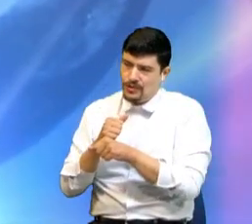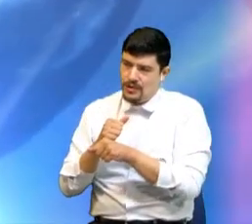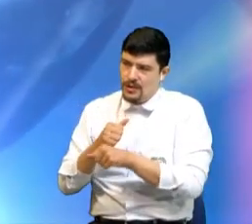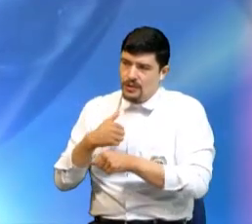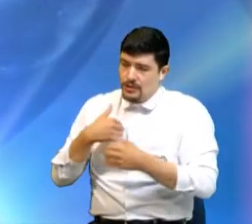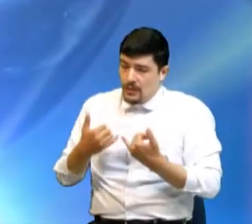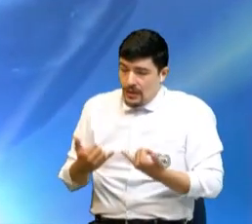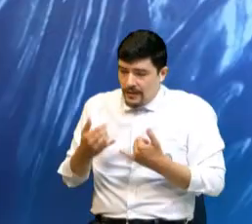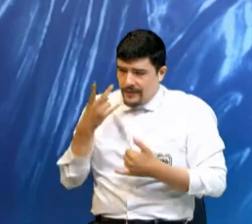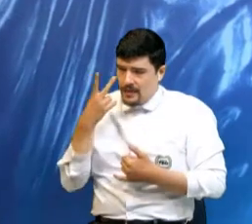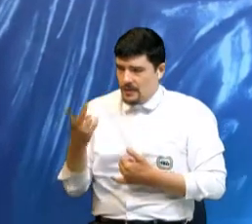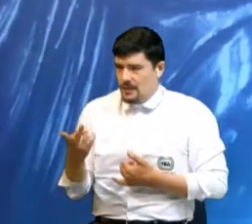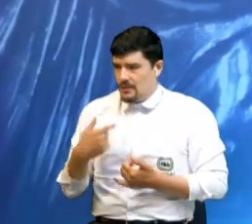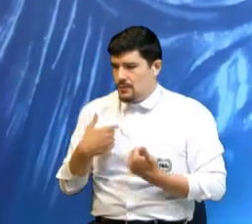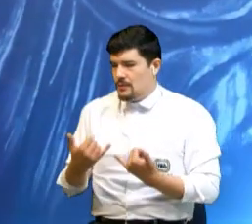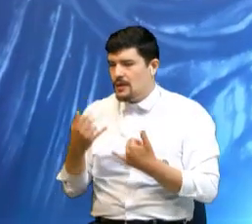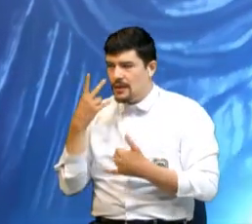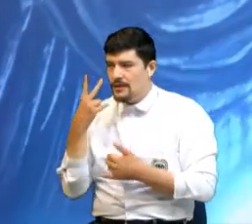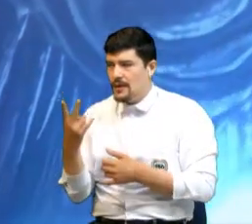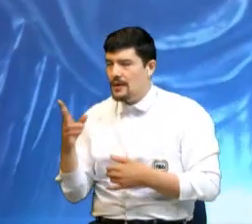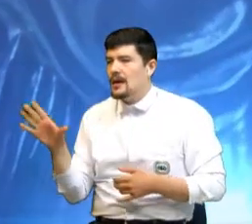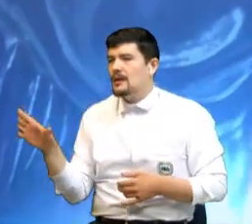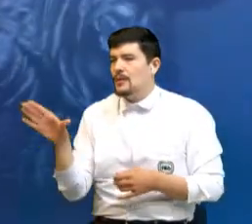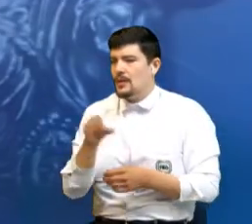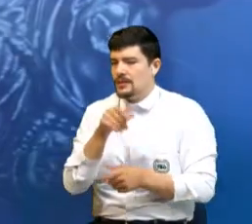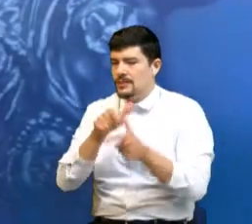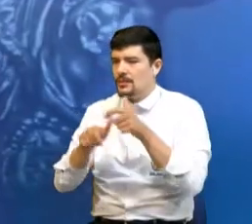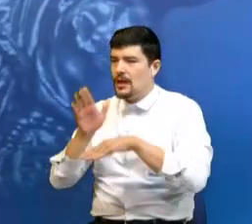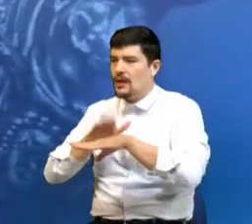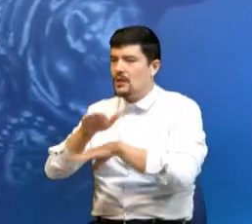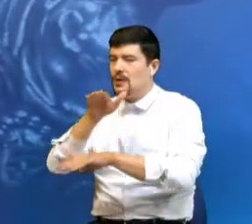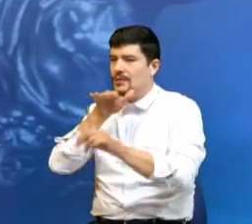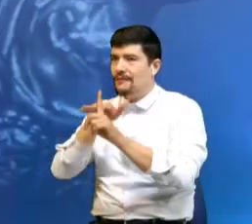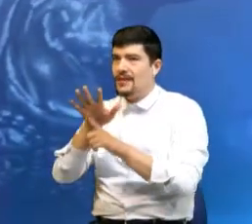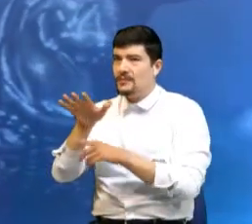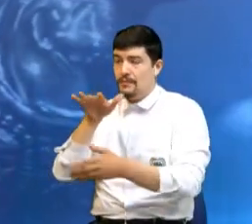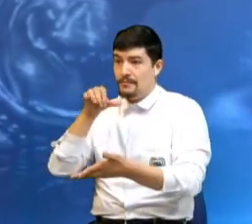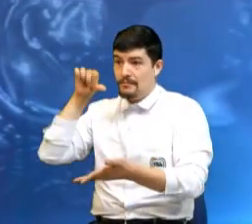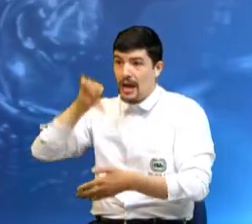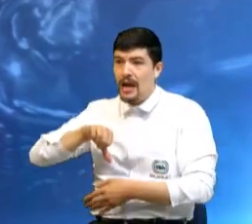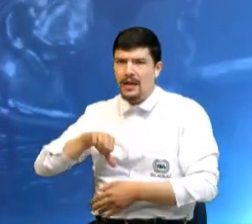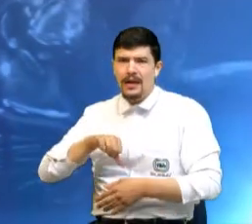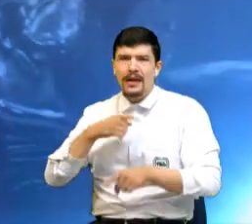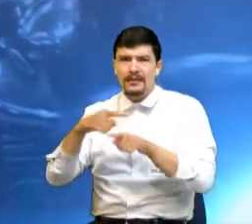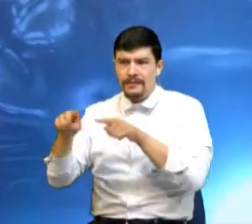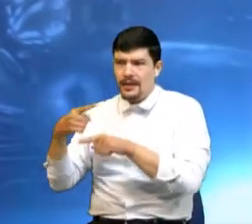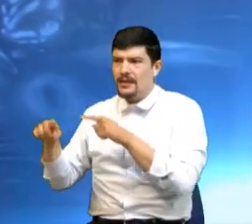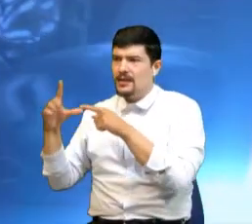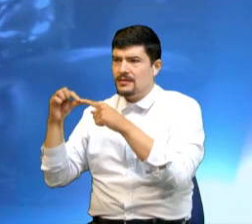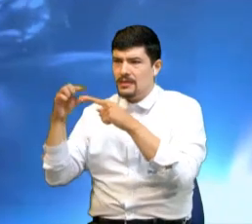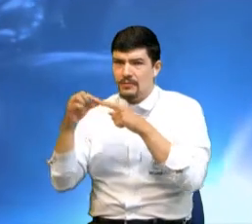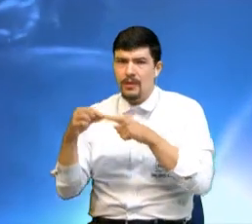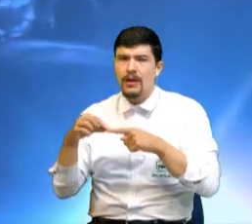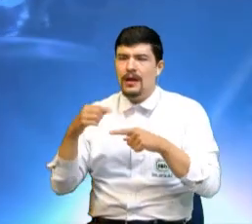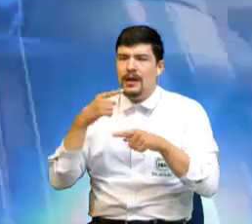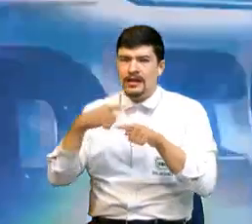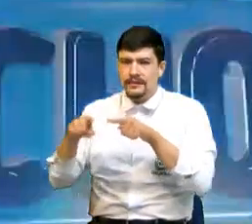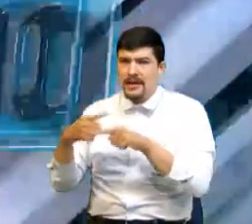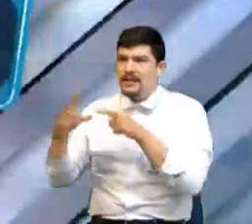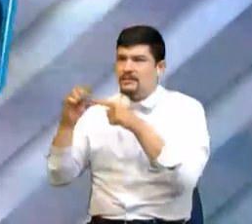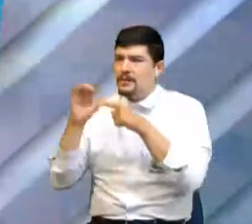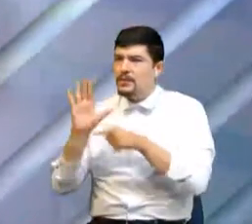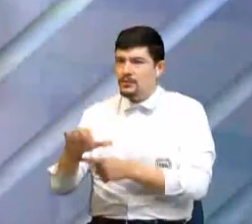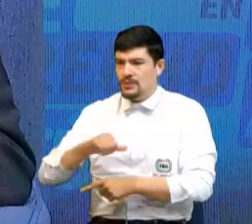viendo que a todos nos causó un mal. Diferentes primos tienen sus